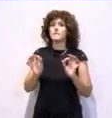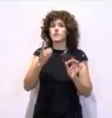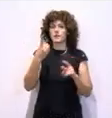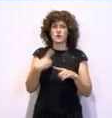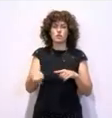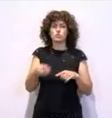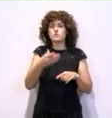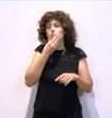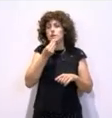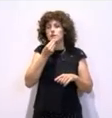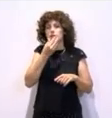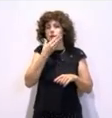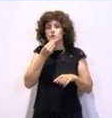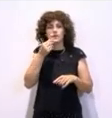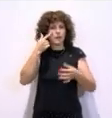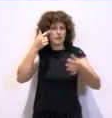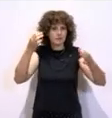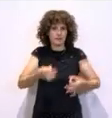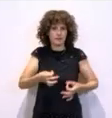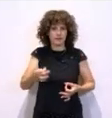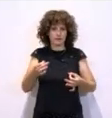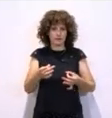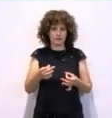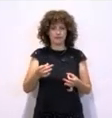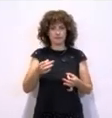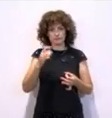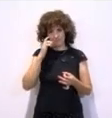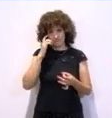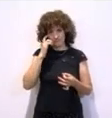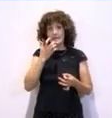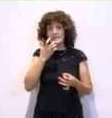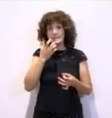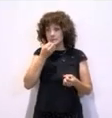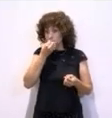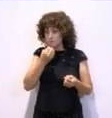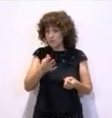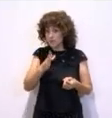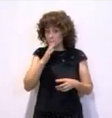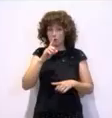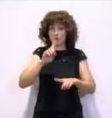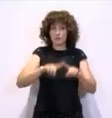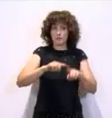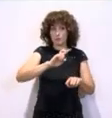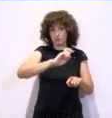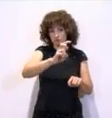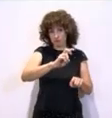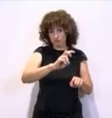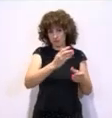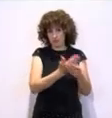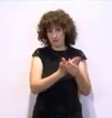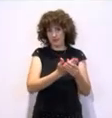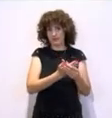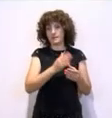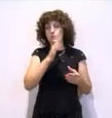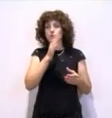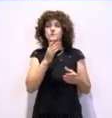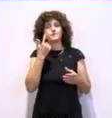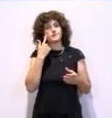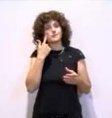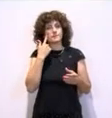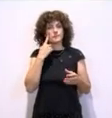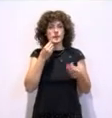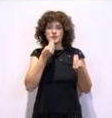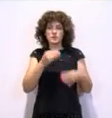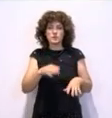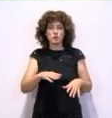de verdad, y que además pone en concomitancia, si nos sale bien, porque dependemos de otras agendas que no son la nuestra, que pone en concomitancia historias parecidas,